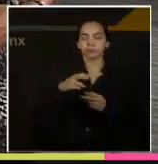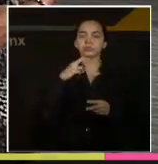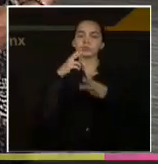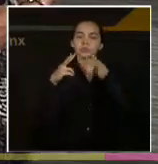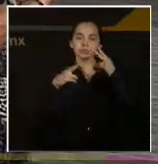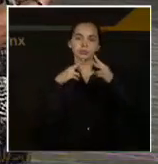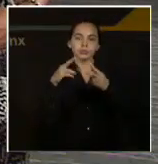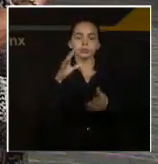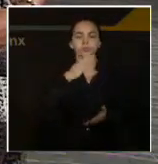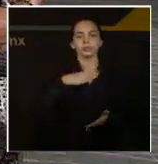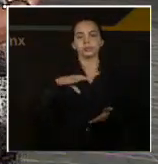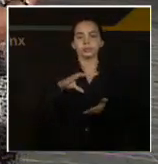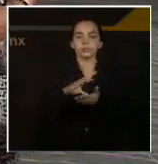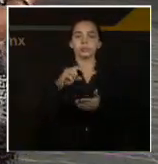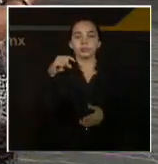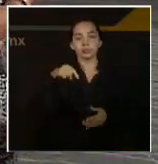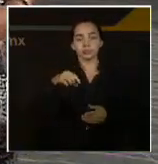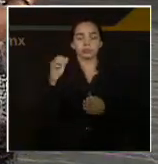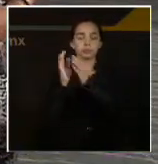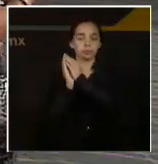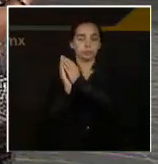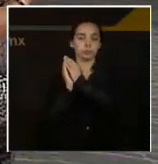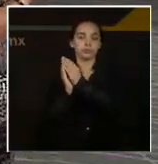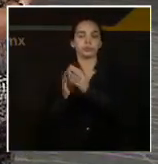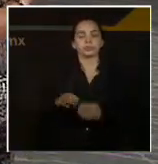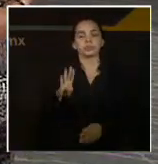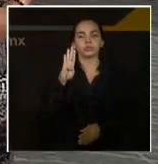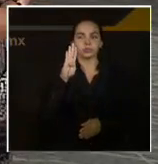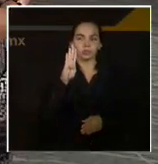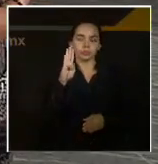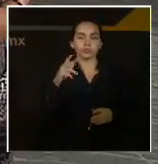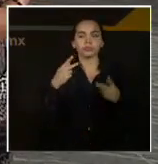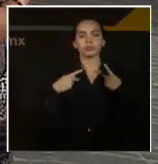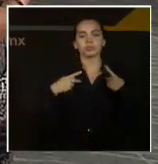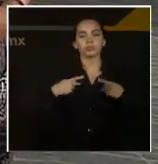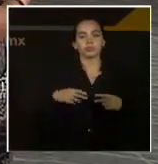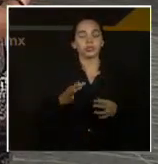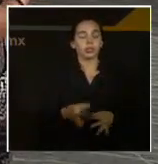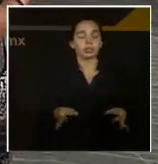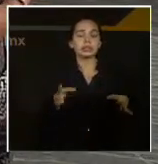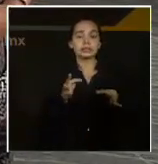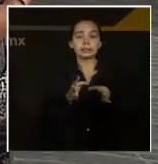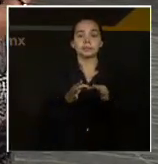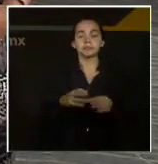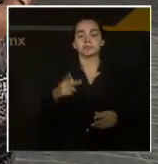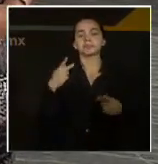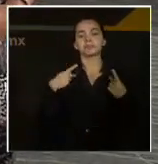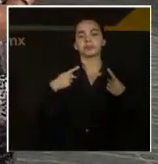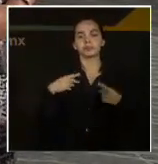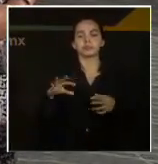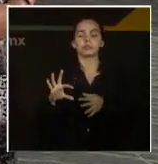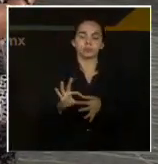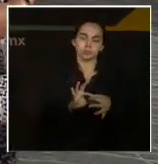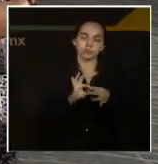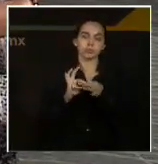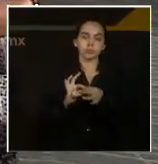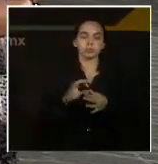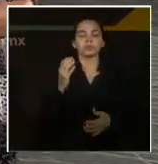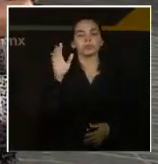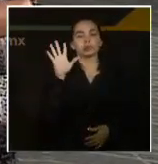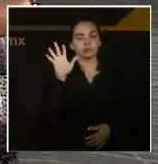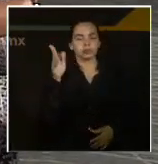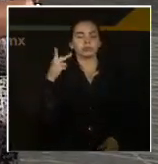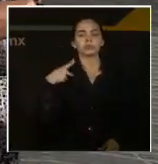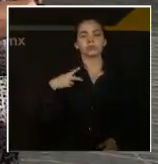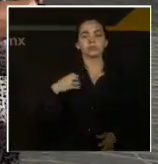Esta ronda está conformada por un panel de 4 especialistas, un panel ciudadano integrando por 50 personas y,